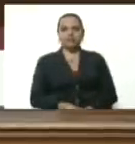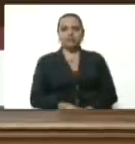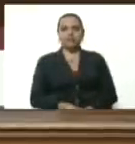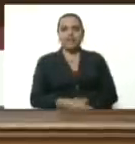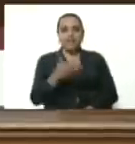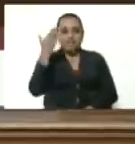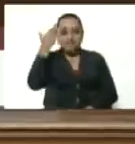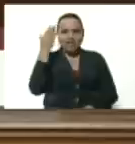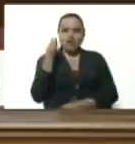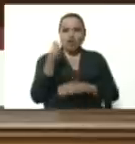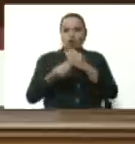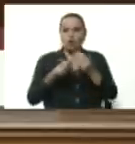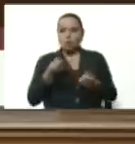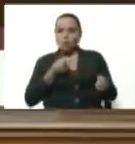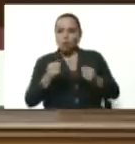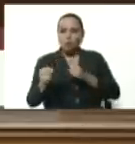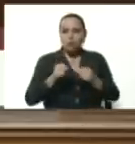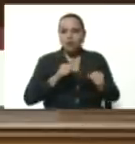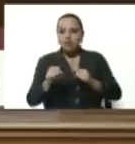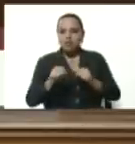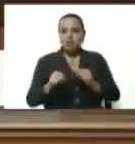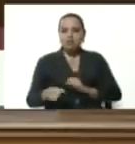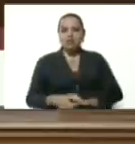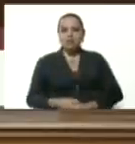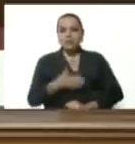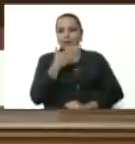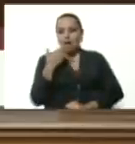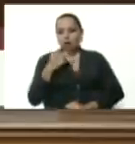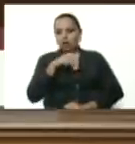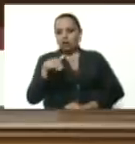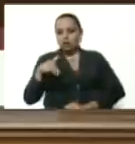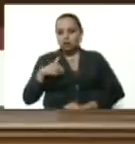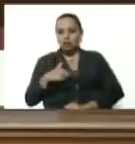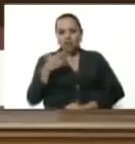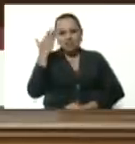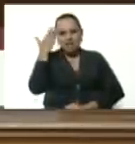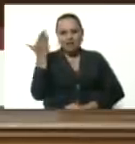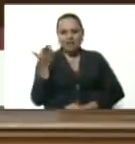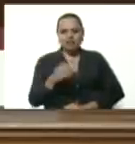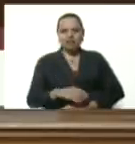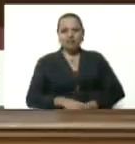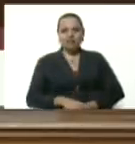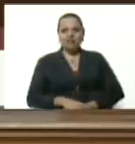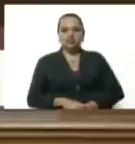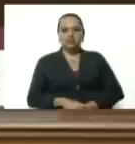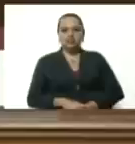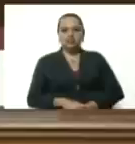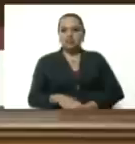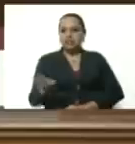Sabe cómo moverse mejor que ninguno de nosotros y que ninguno de ellos.